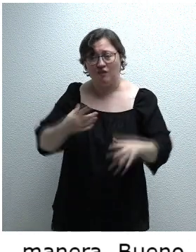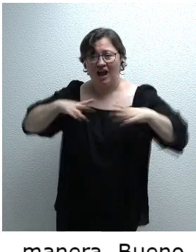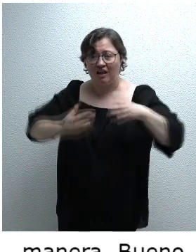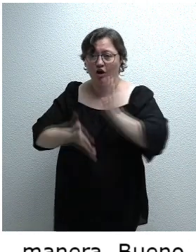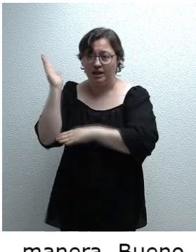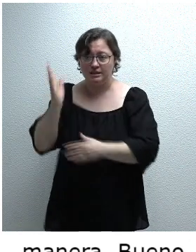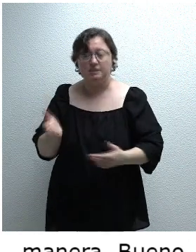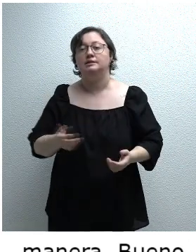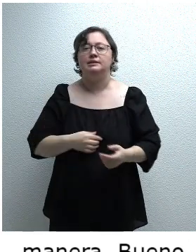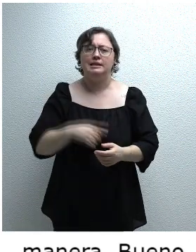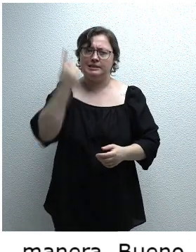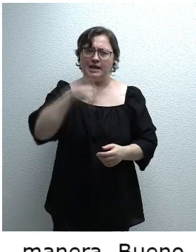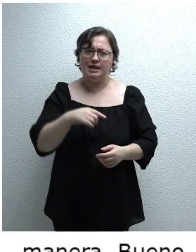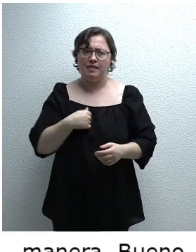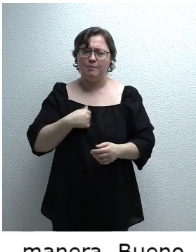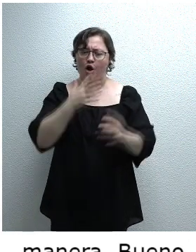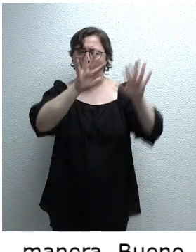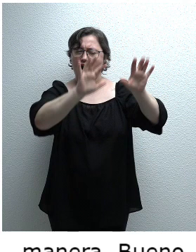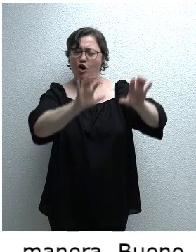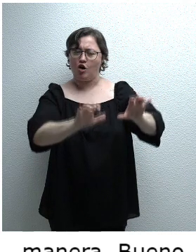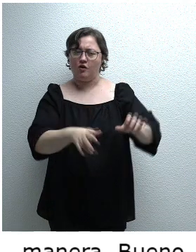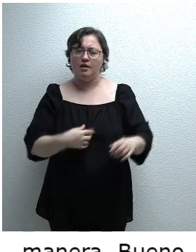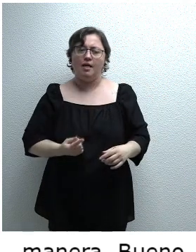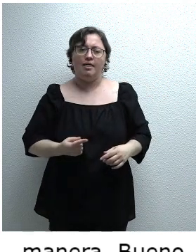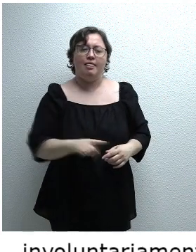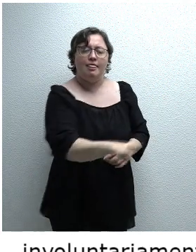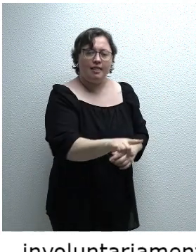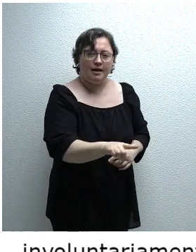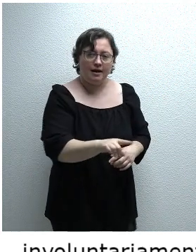teclas, sabemos cuando a alguien lo conoces de muchos años qué tecla tocar